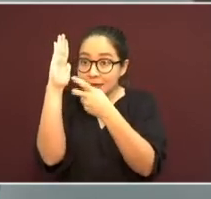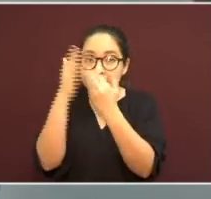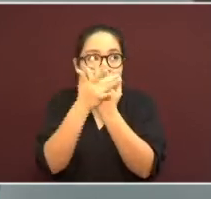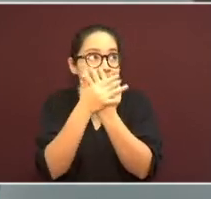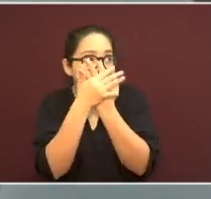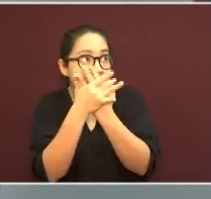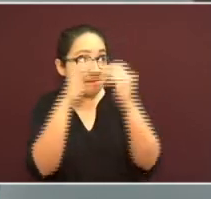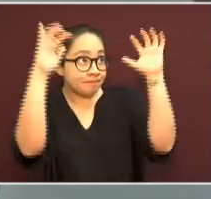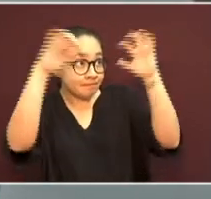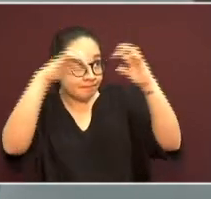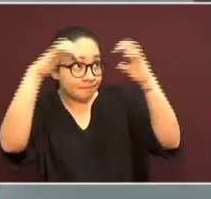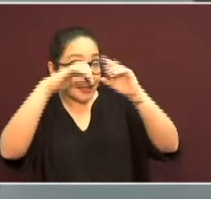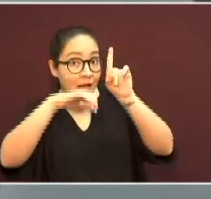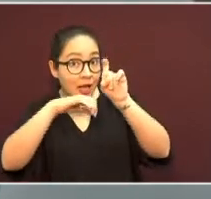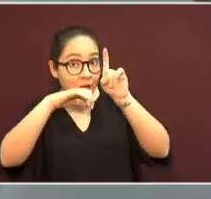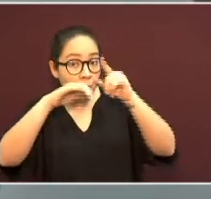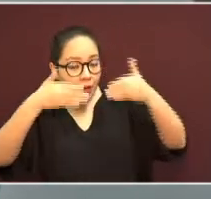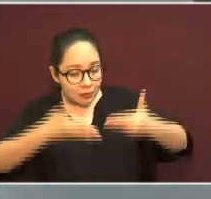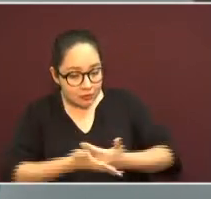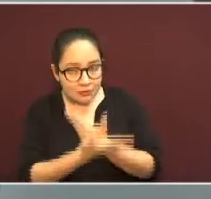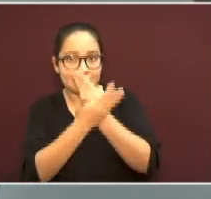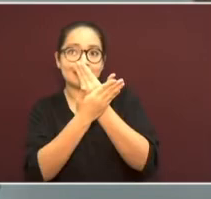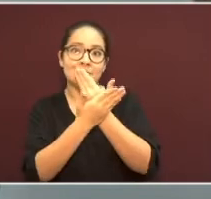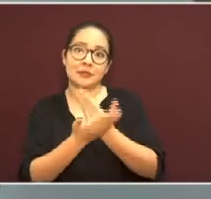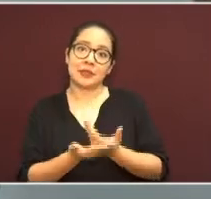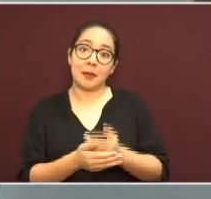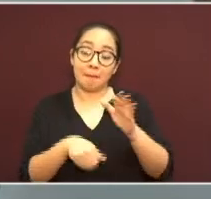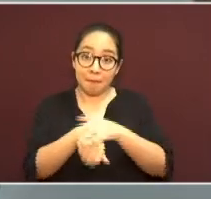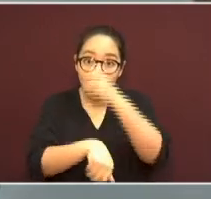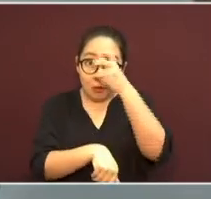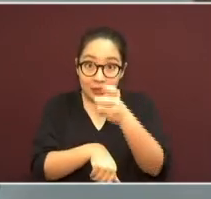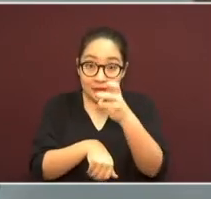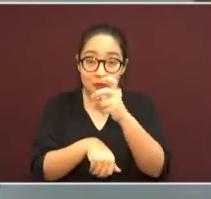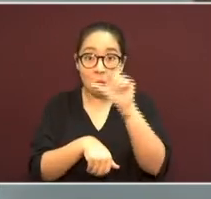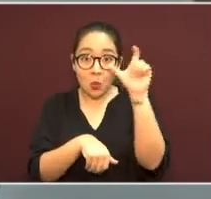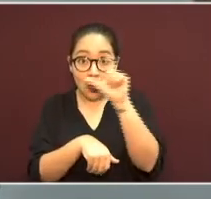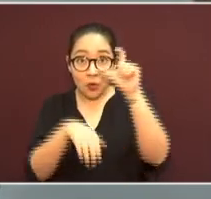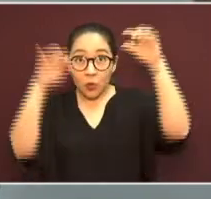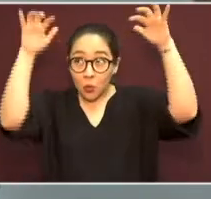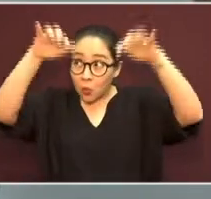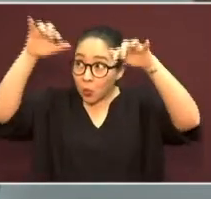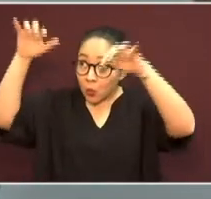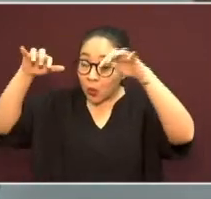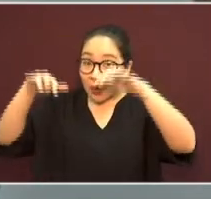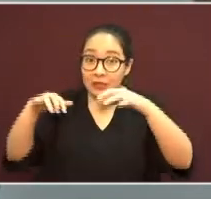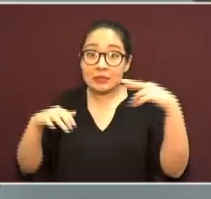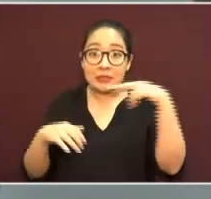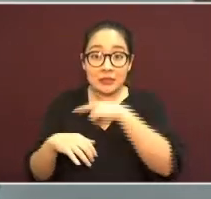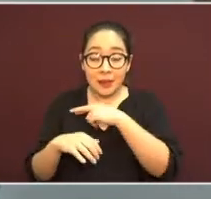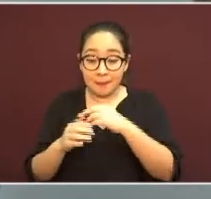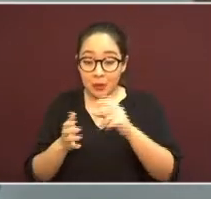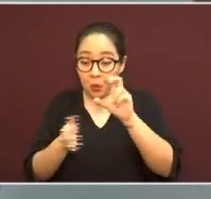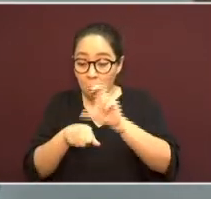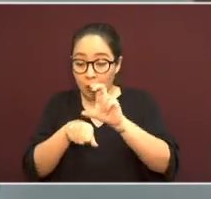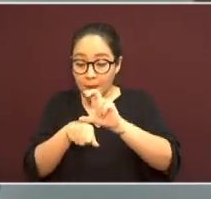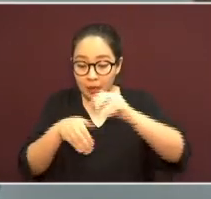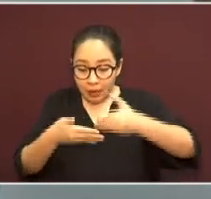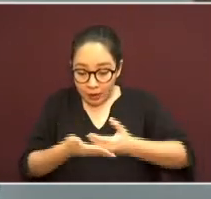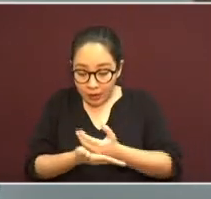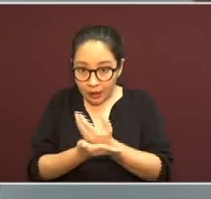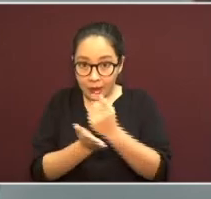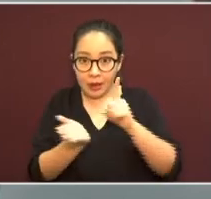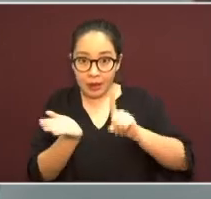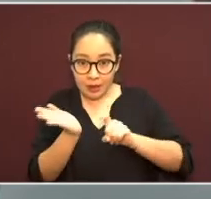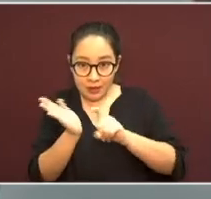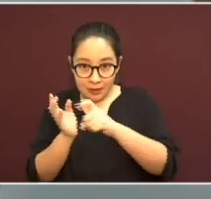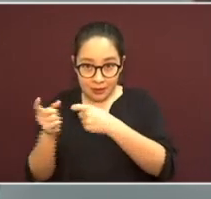esperando tener agua para nacer por eso en cuanto llueve como ahora pasan a larvas o comúnmente conocidos como alfiler